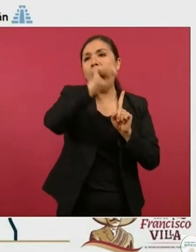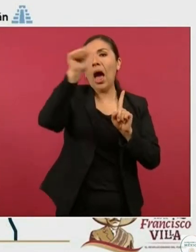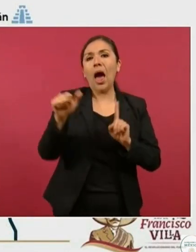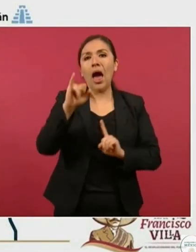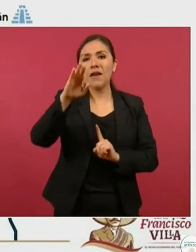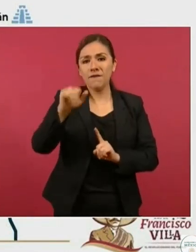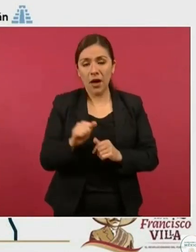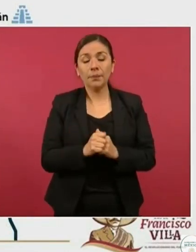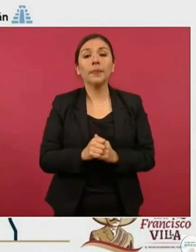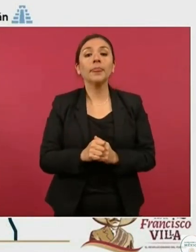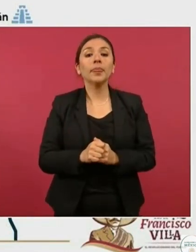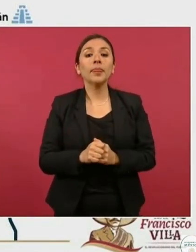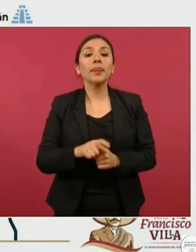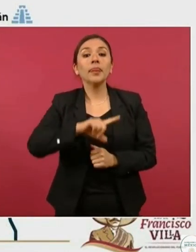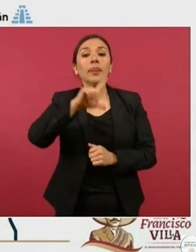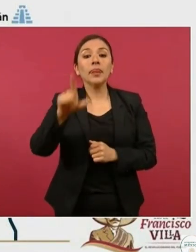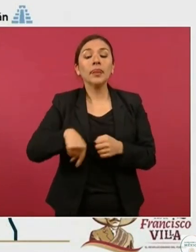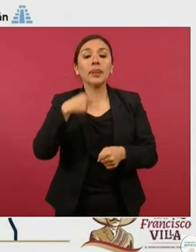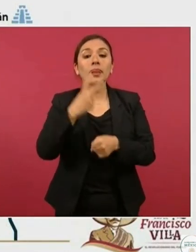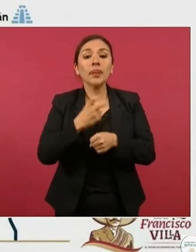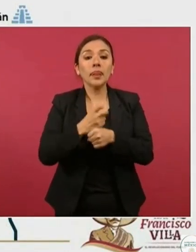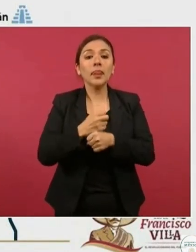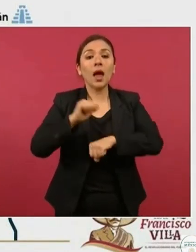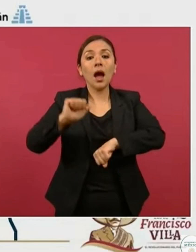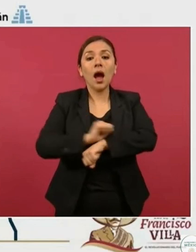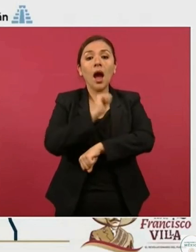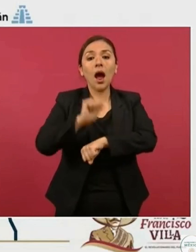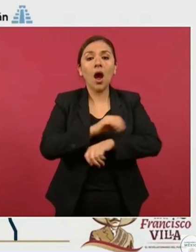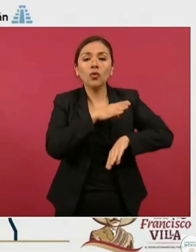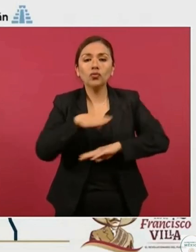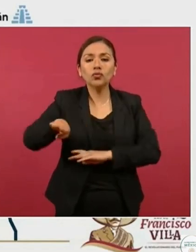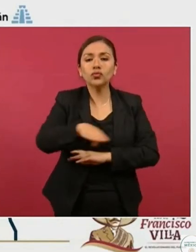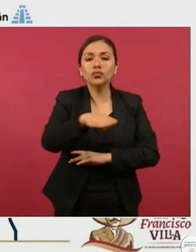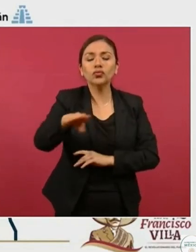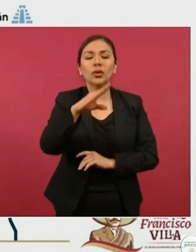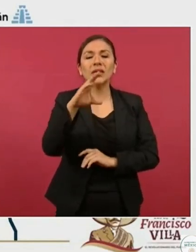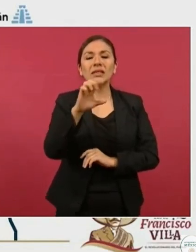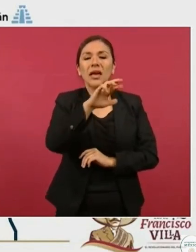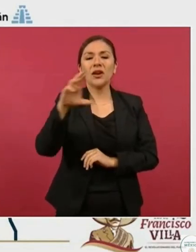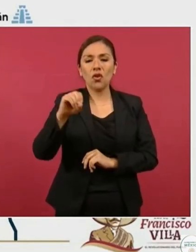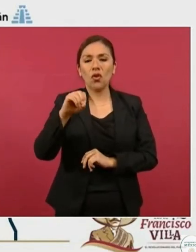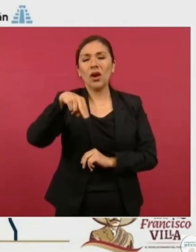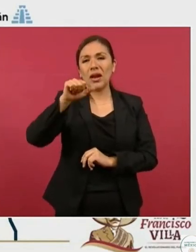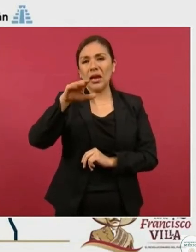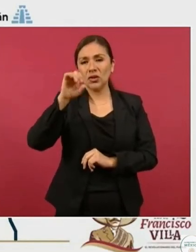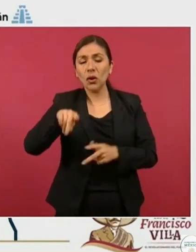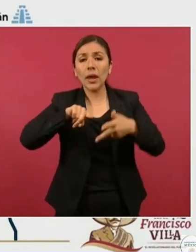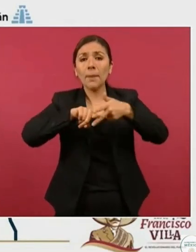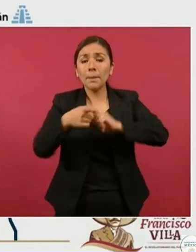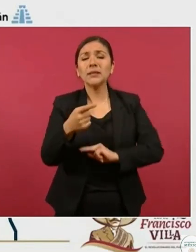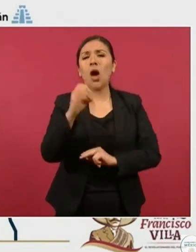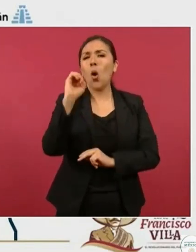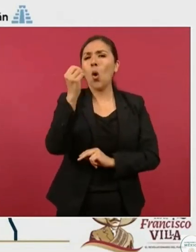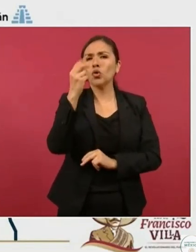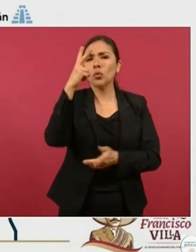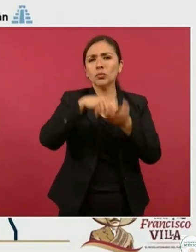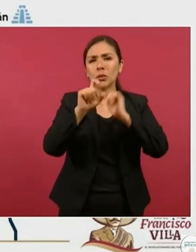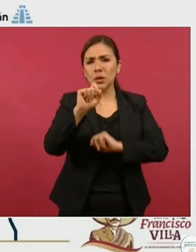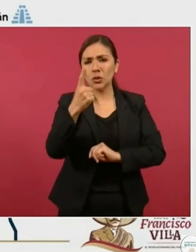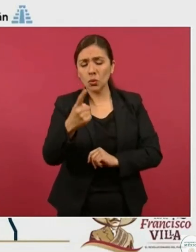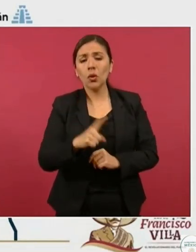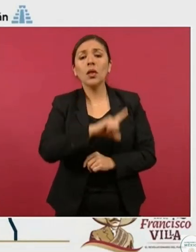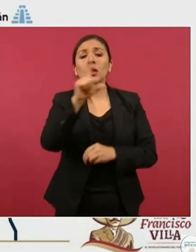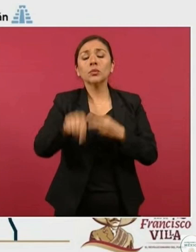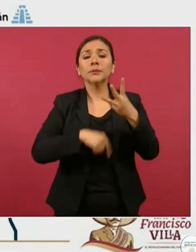posteriormente en el número dos está la autopista urbana siervo de la nación entrando en octubre de 2021 en el número